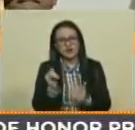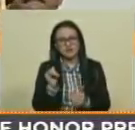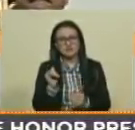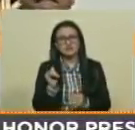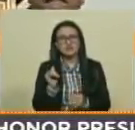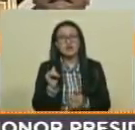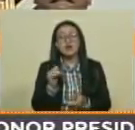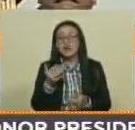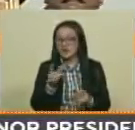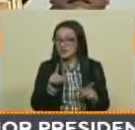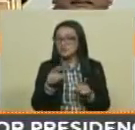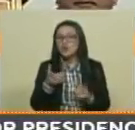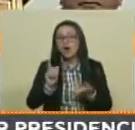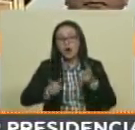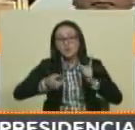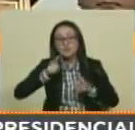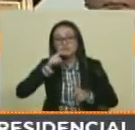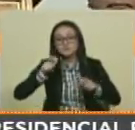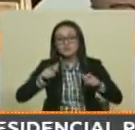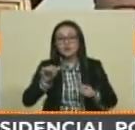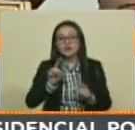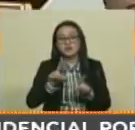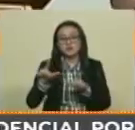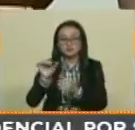procesados, imputados y acusados.